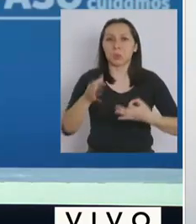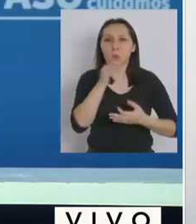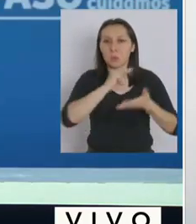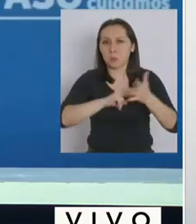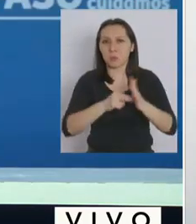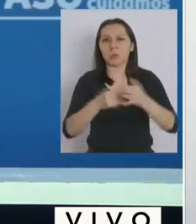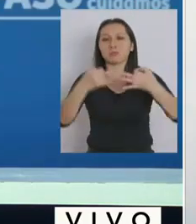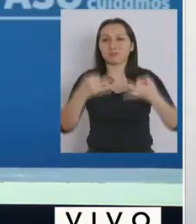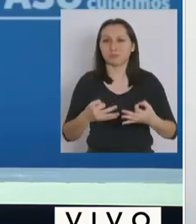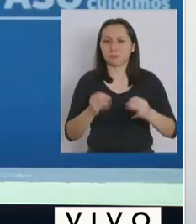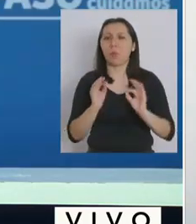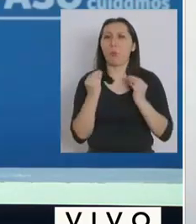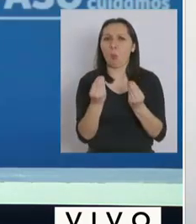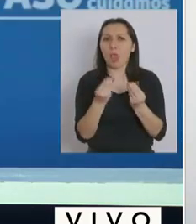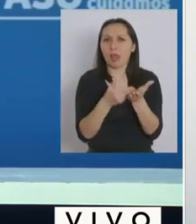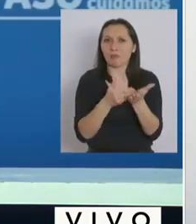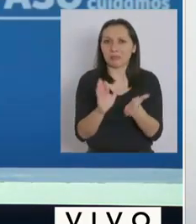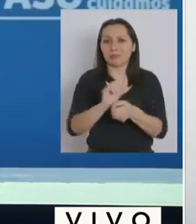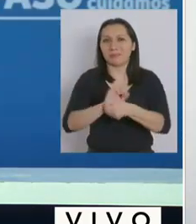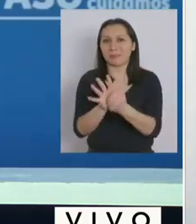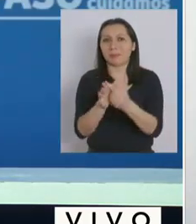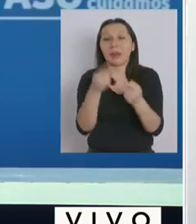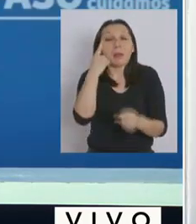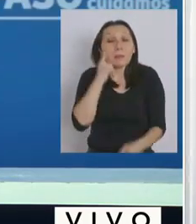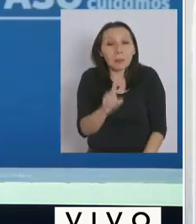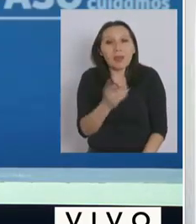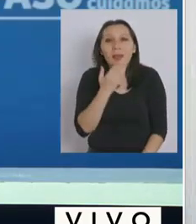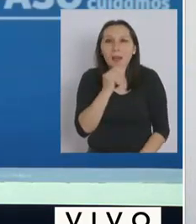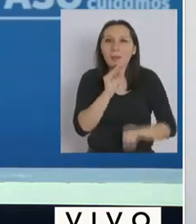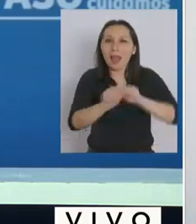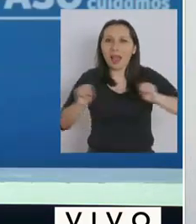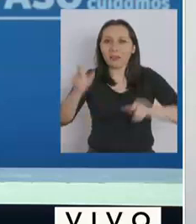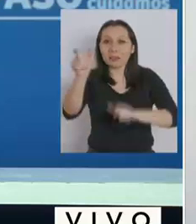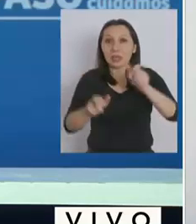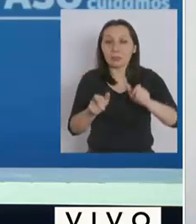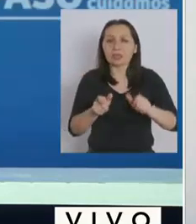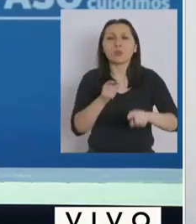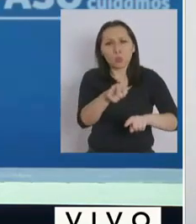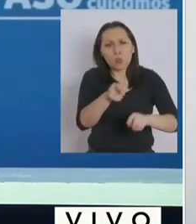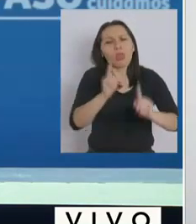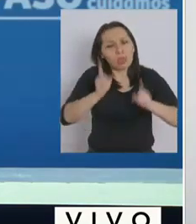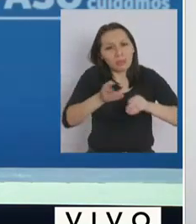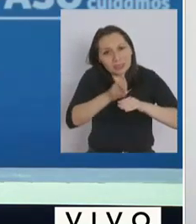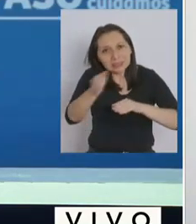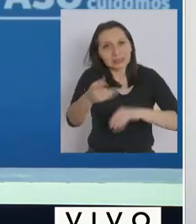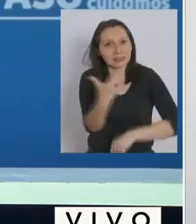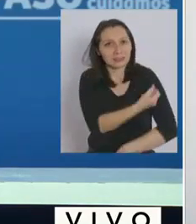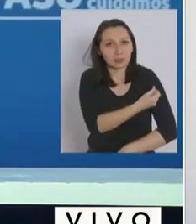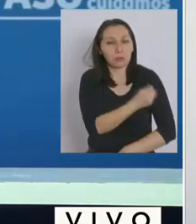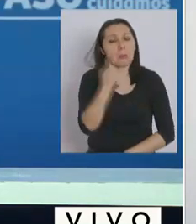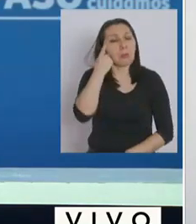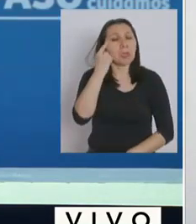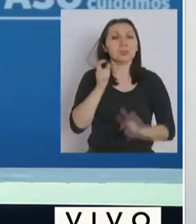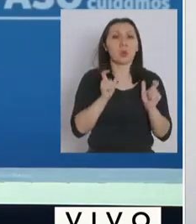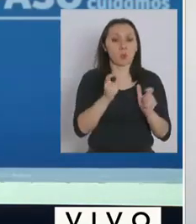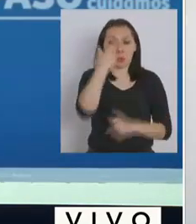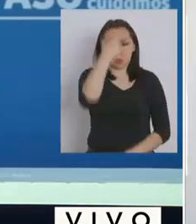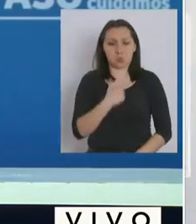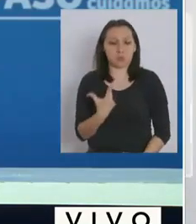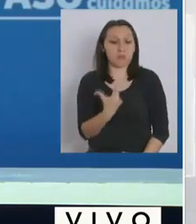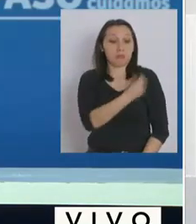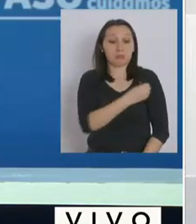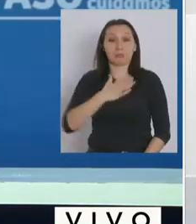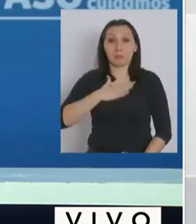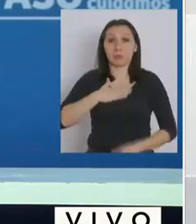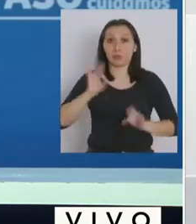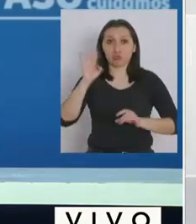y es una vacuna eficaz. Pero también hago un llamado a las personas a que se vacunen. Esto no solamente va a proteger a la persona que se